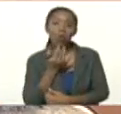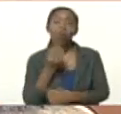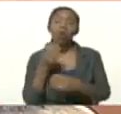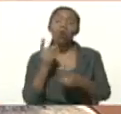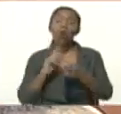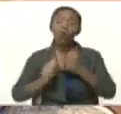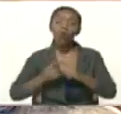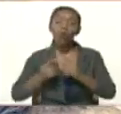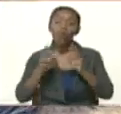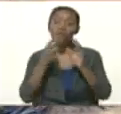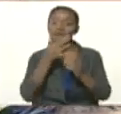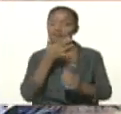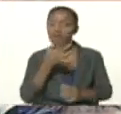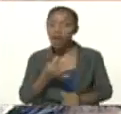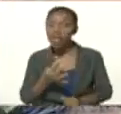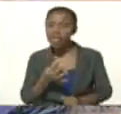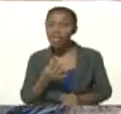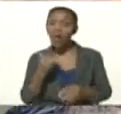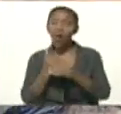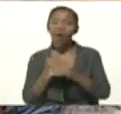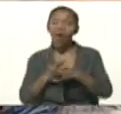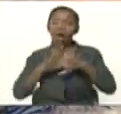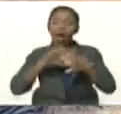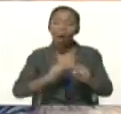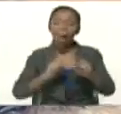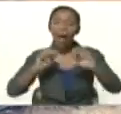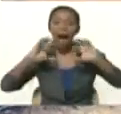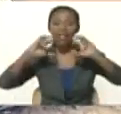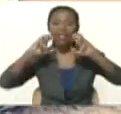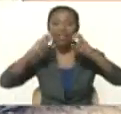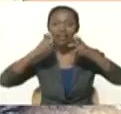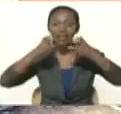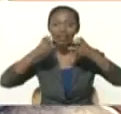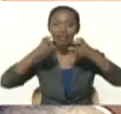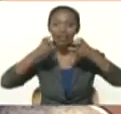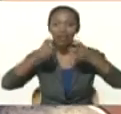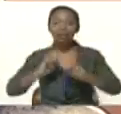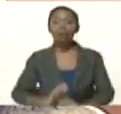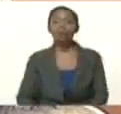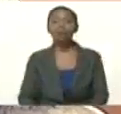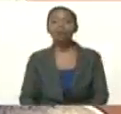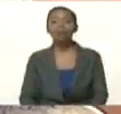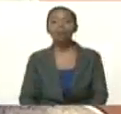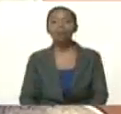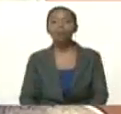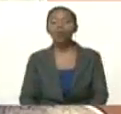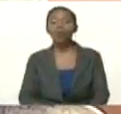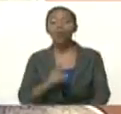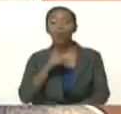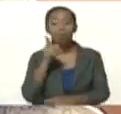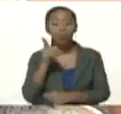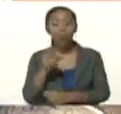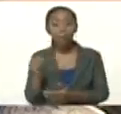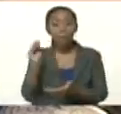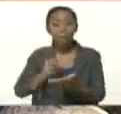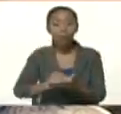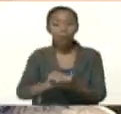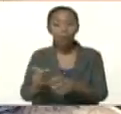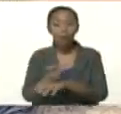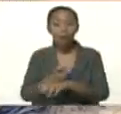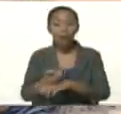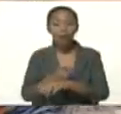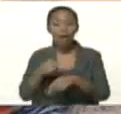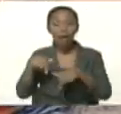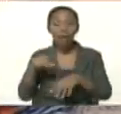sencillos, como por ejemplo la compra de maíz, presidente. Usted que nos ha colocado a los gobernadores en